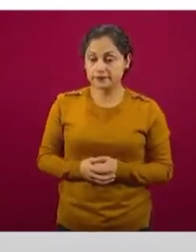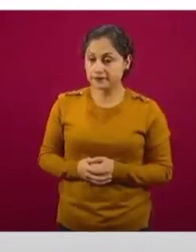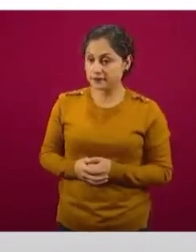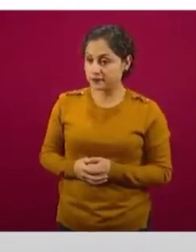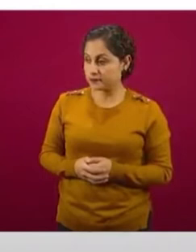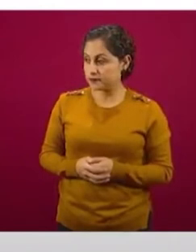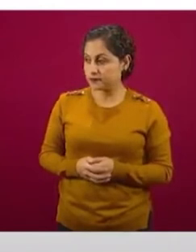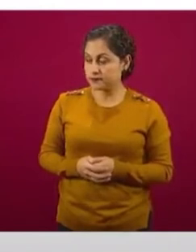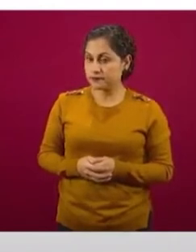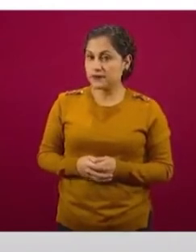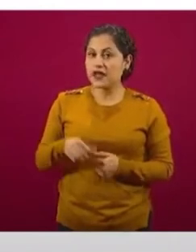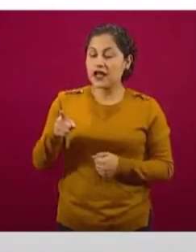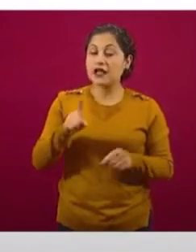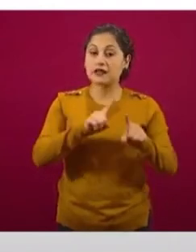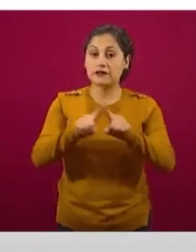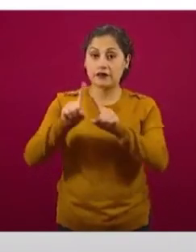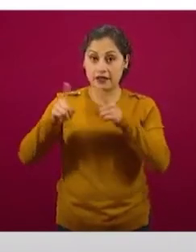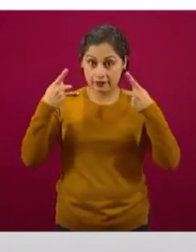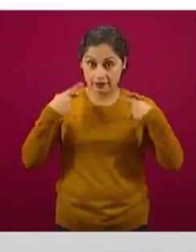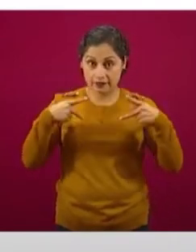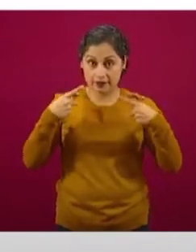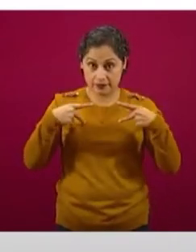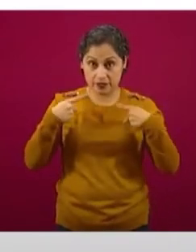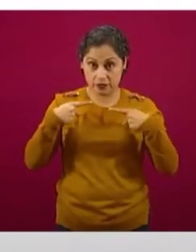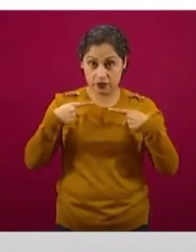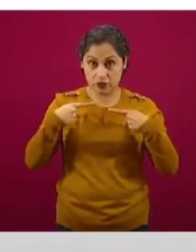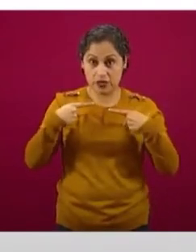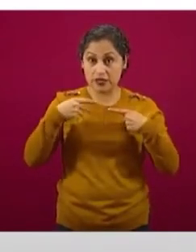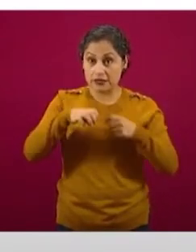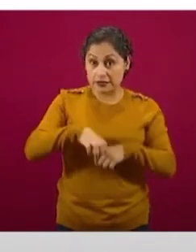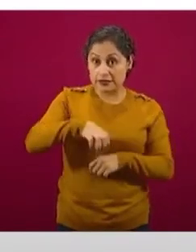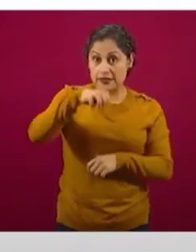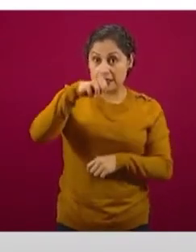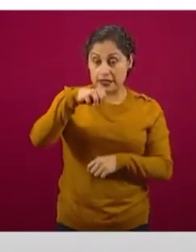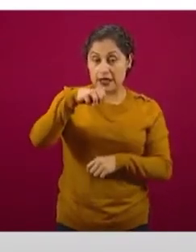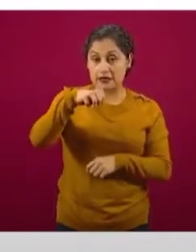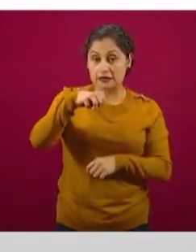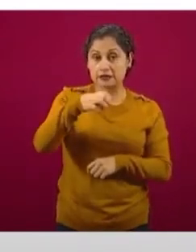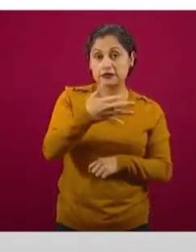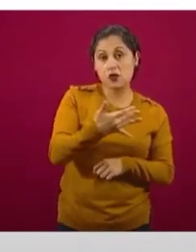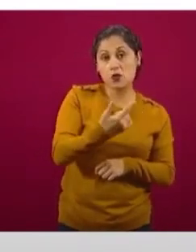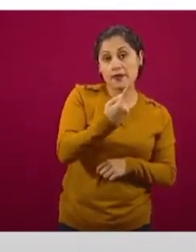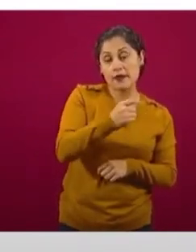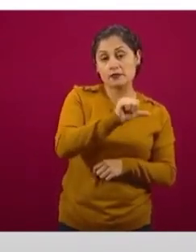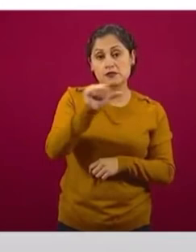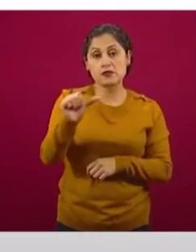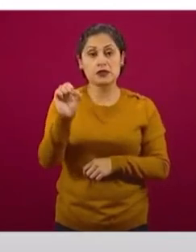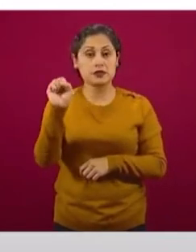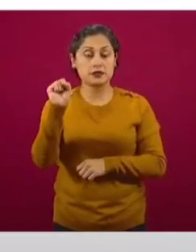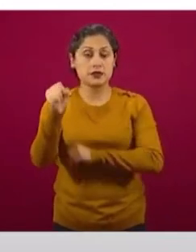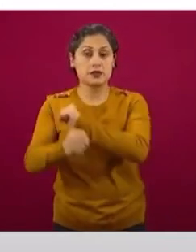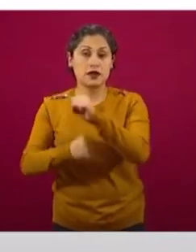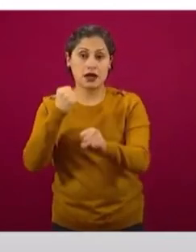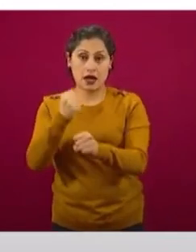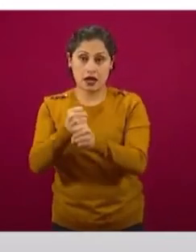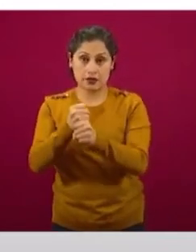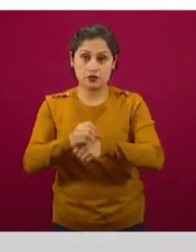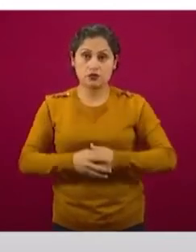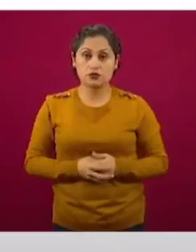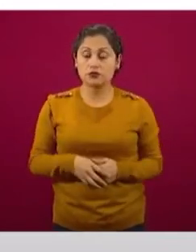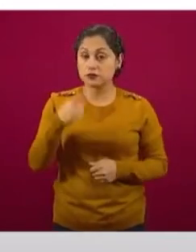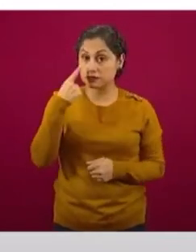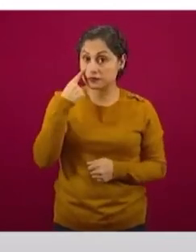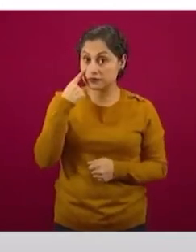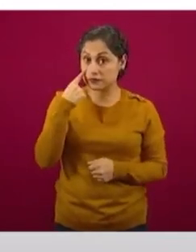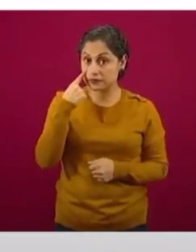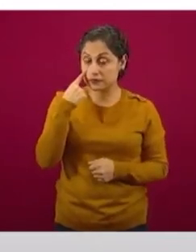mayor número de personas se ubica en el rango de los 51 y los 60 años de edad. Si ustedes se fijan, la